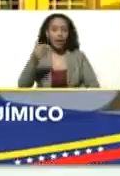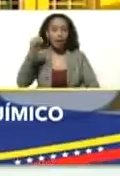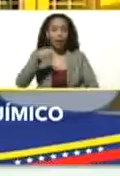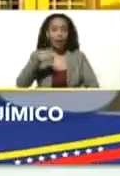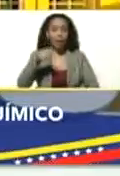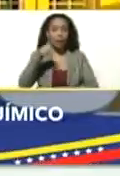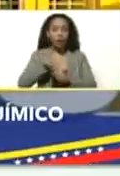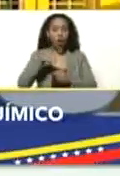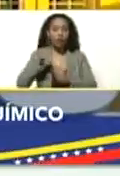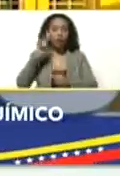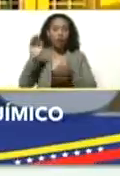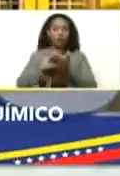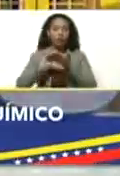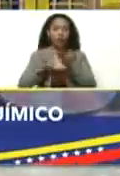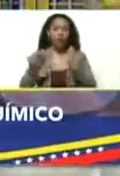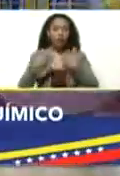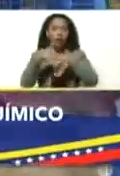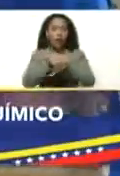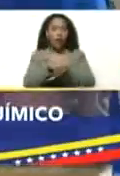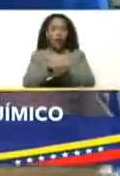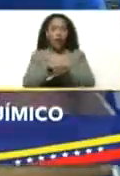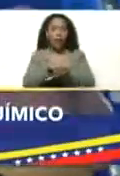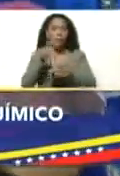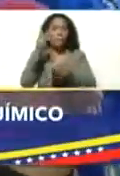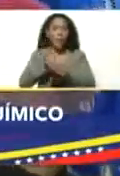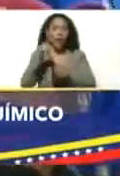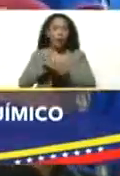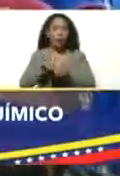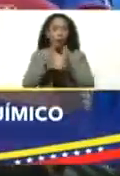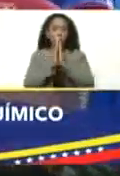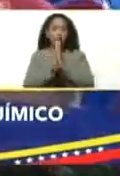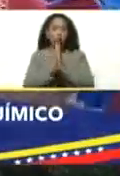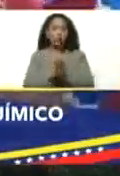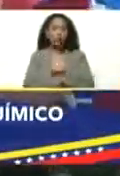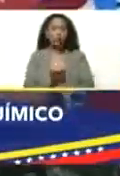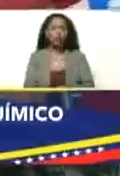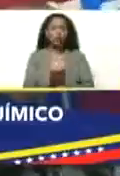su recuperación integral. Pedro Tellechea, por favor.